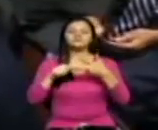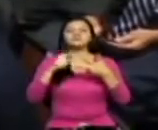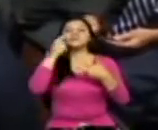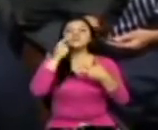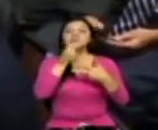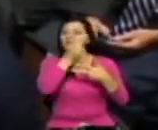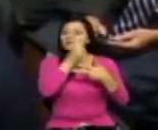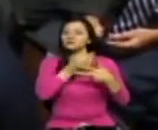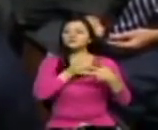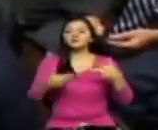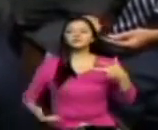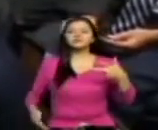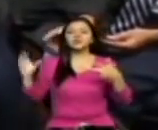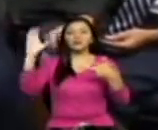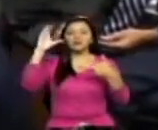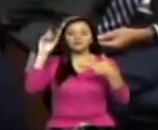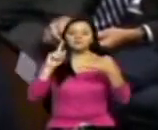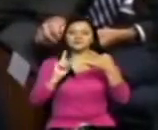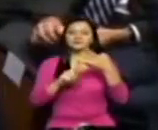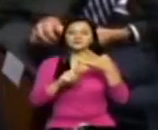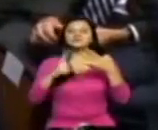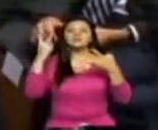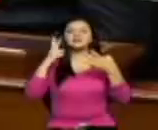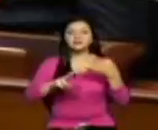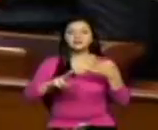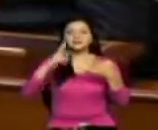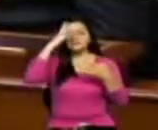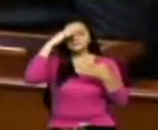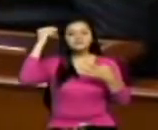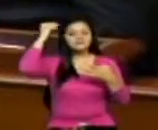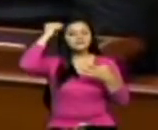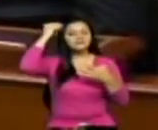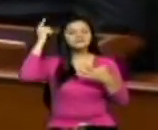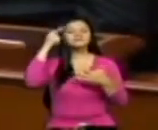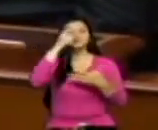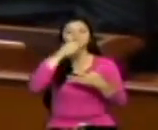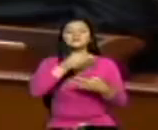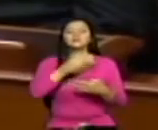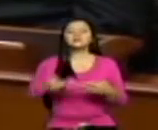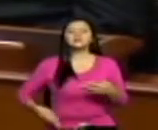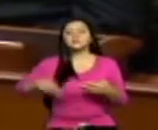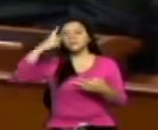supuesto también al presidente de México, Enrique Peña Nieto, y al representante ecuatoriano,